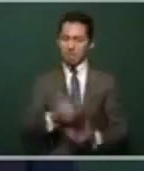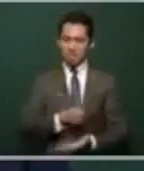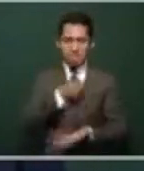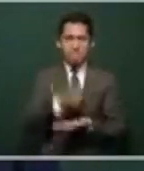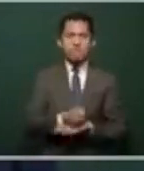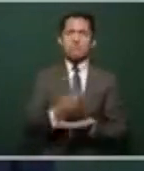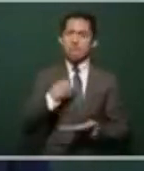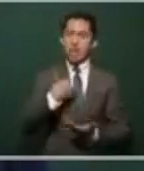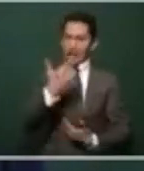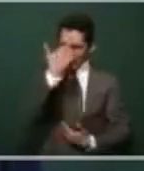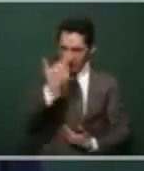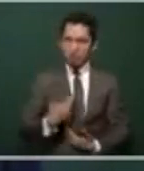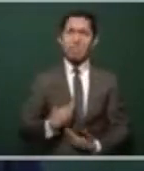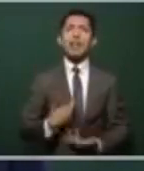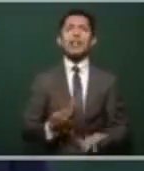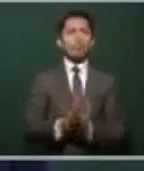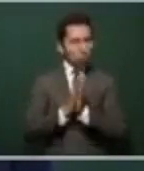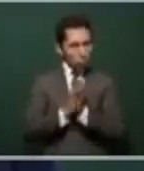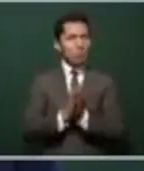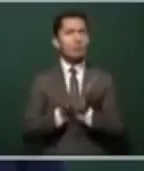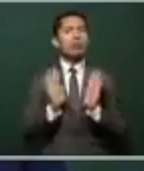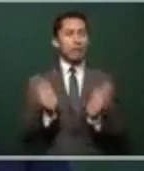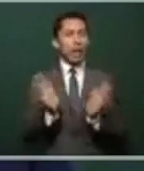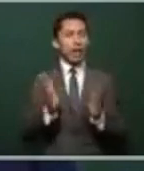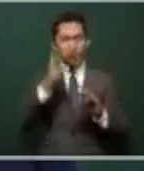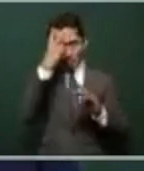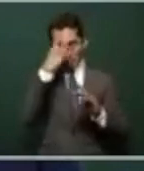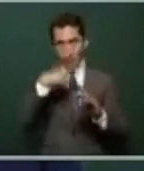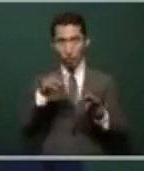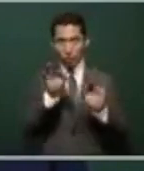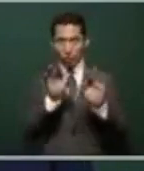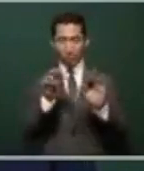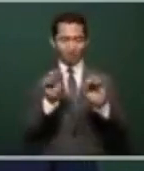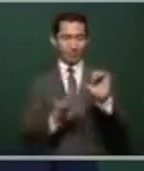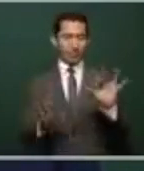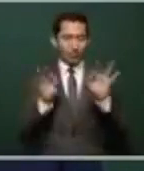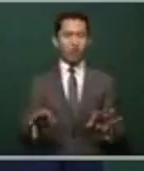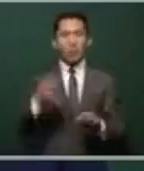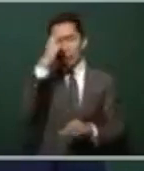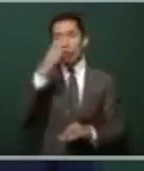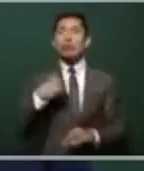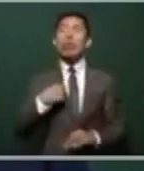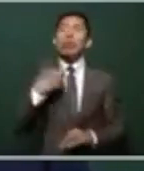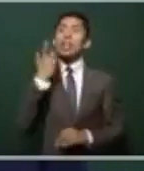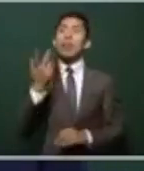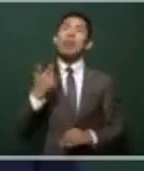Ya no quieren los mexicanos seguir